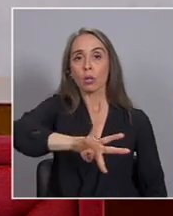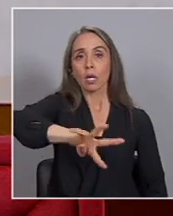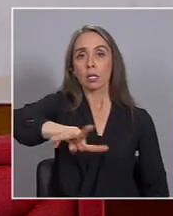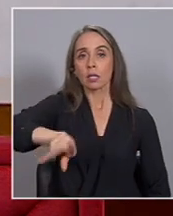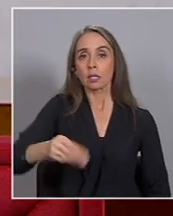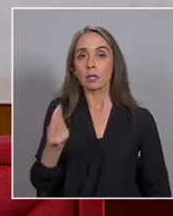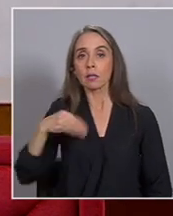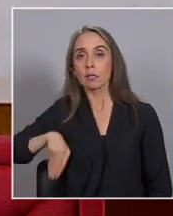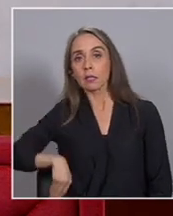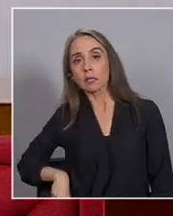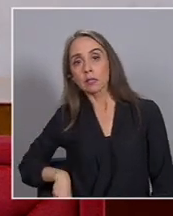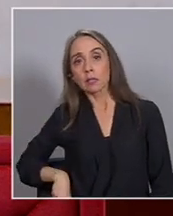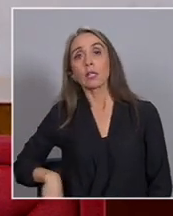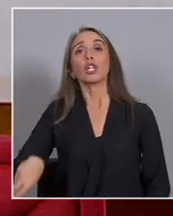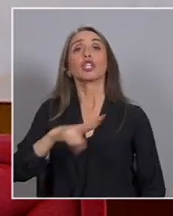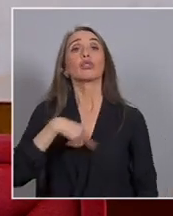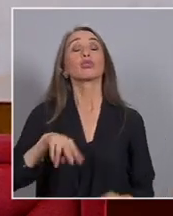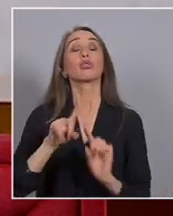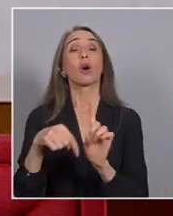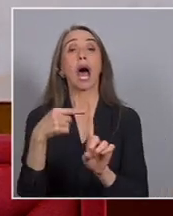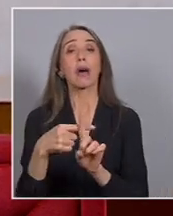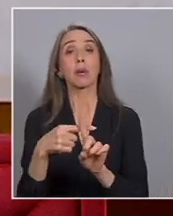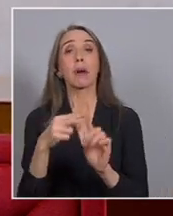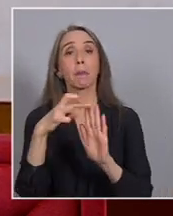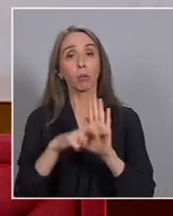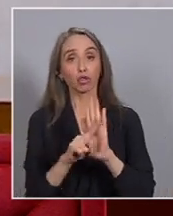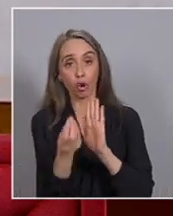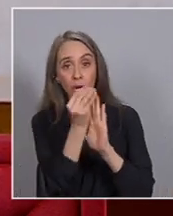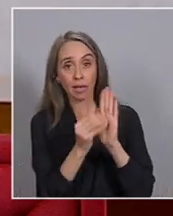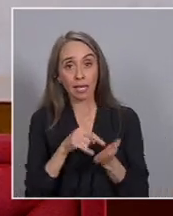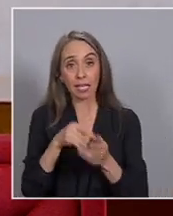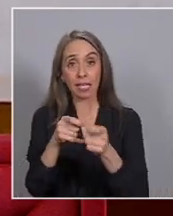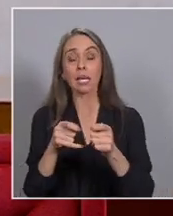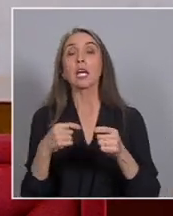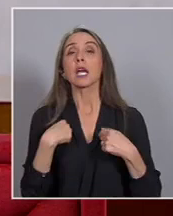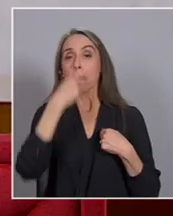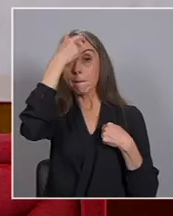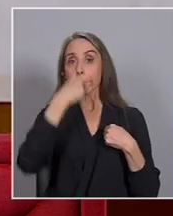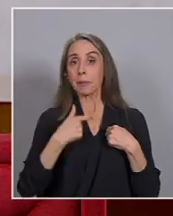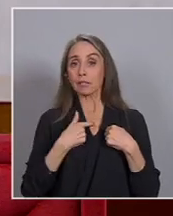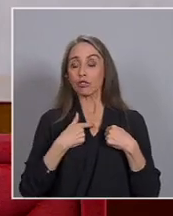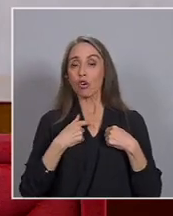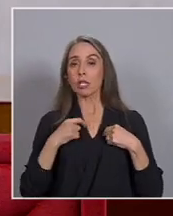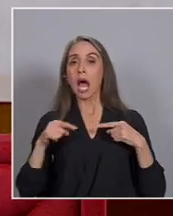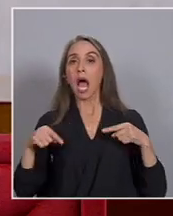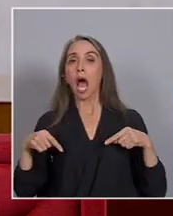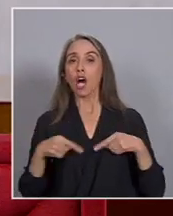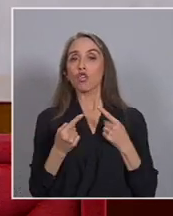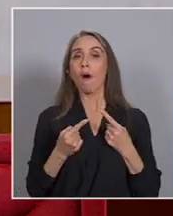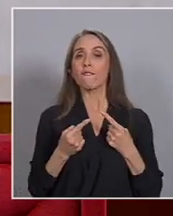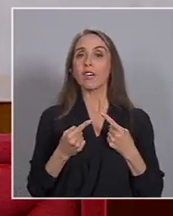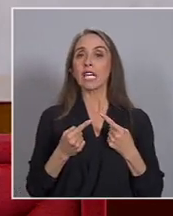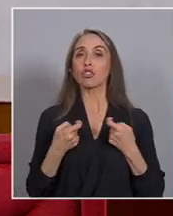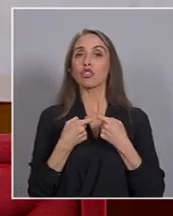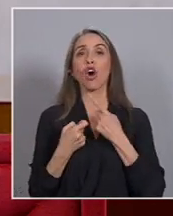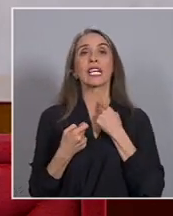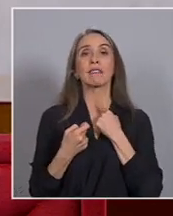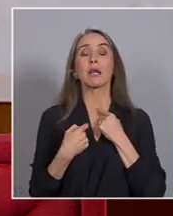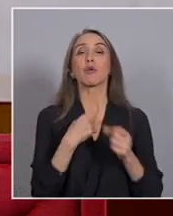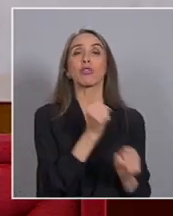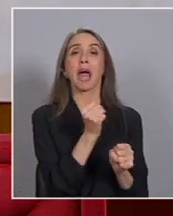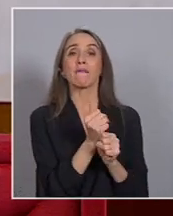Estamos impulsando, además, un proyecto para prevenir conflictos de interés en el tránsito del sector público hacia el